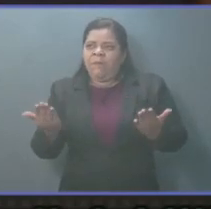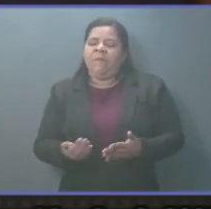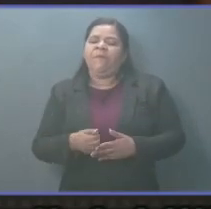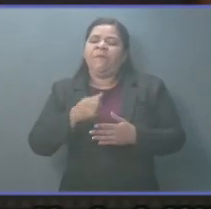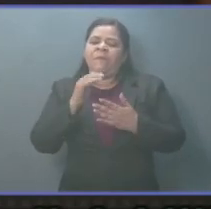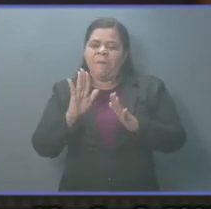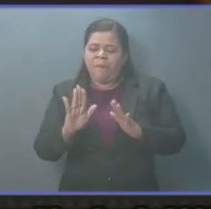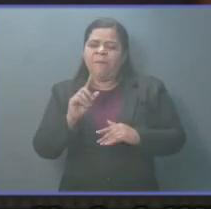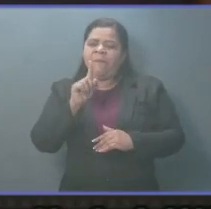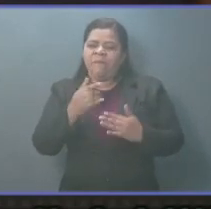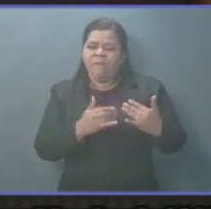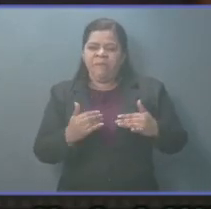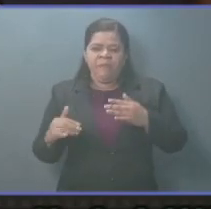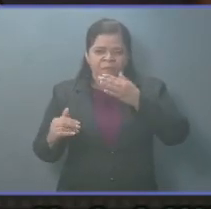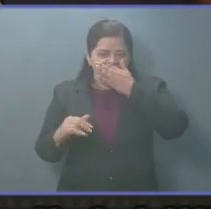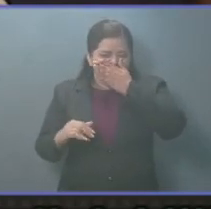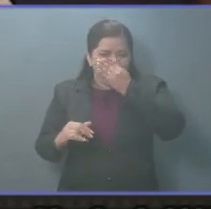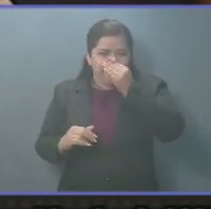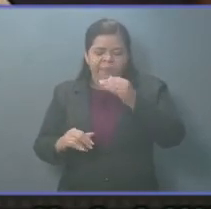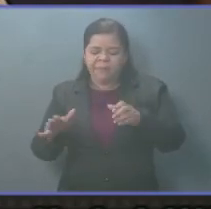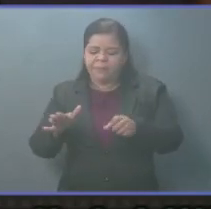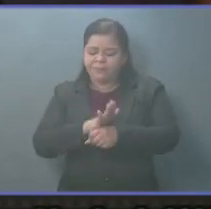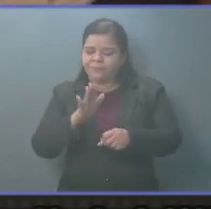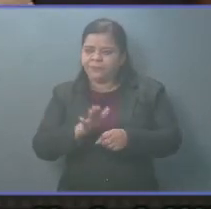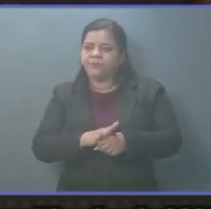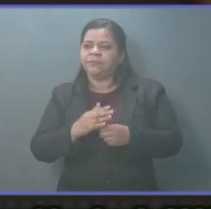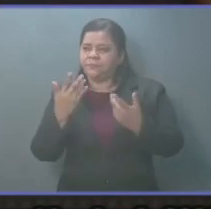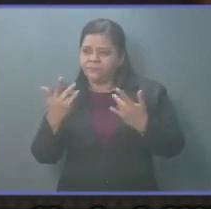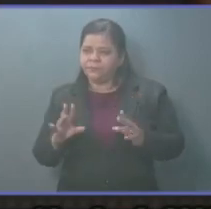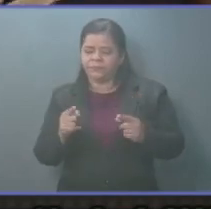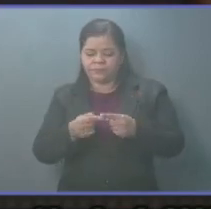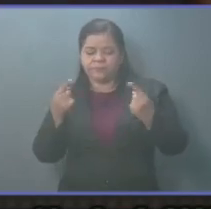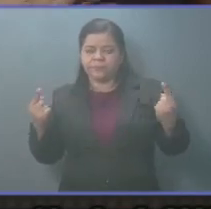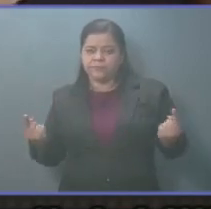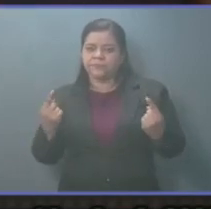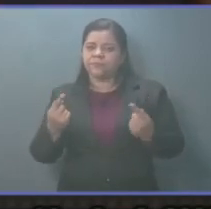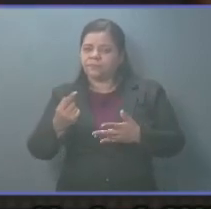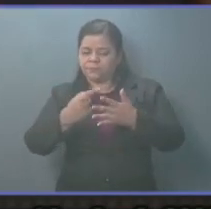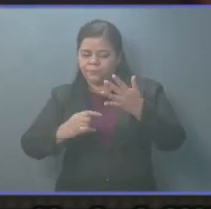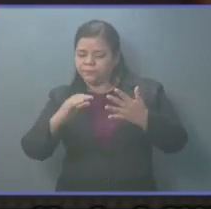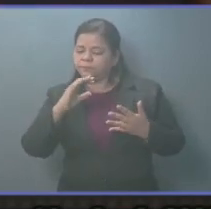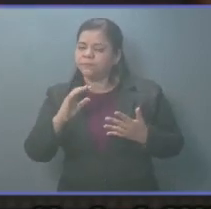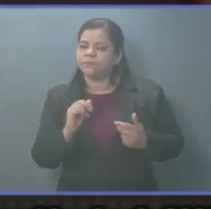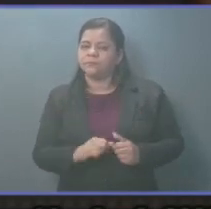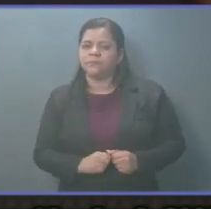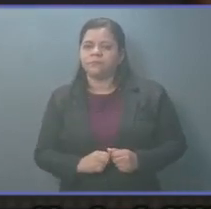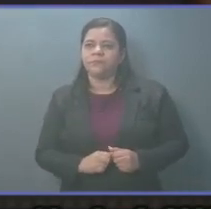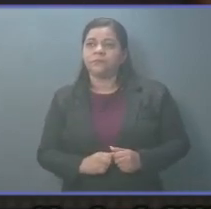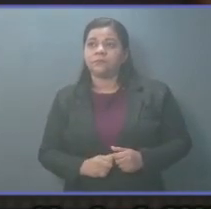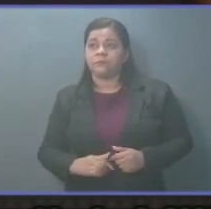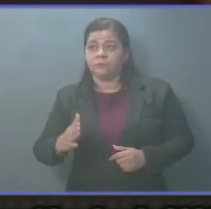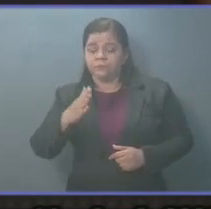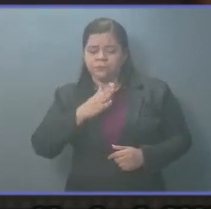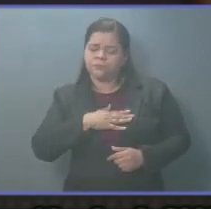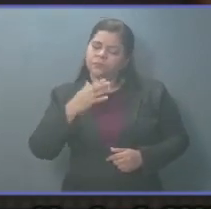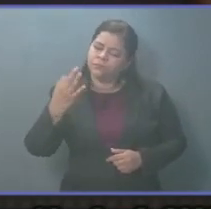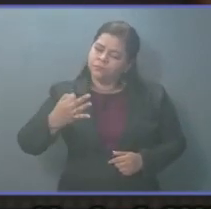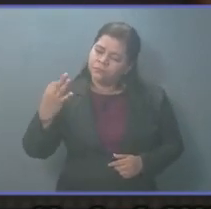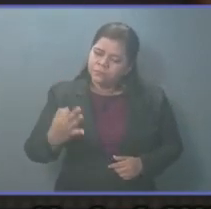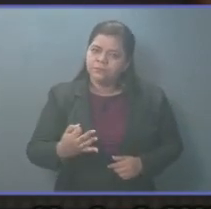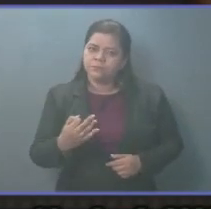un acto que totalmente estuvo en contra de la Constitución. Si me hace el favor